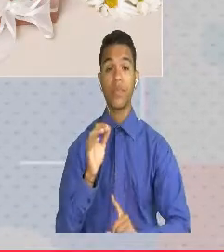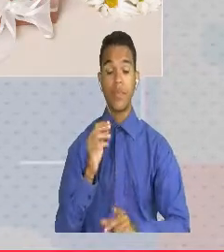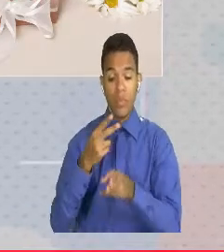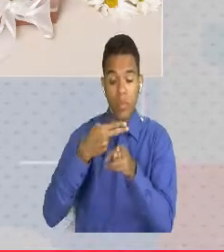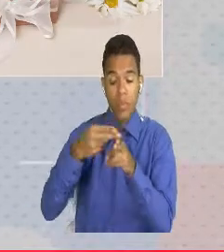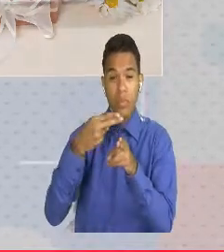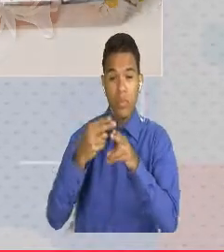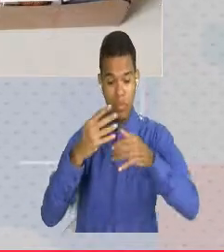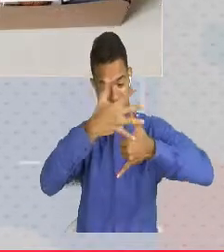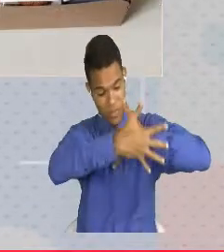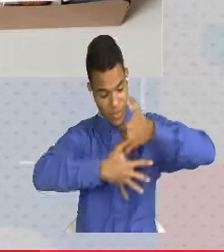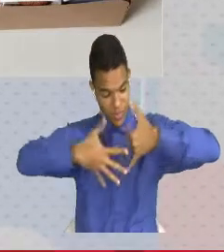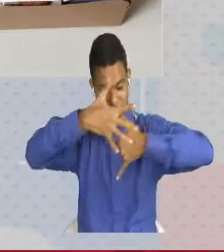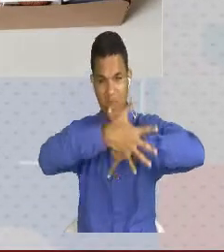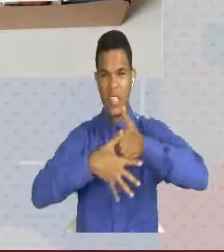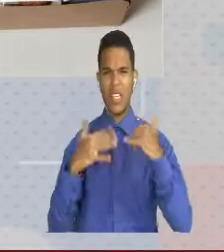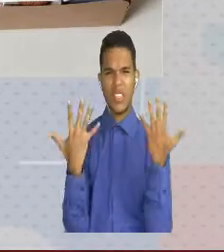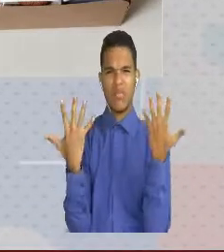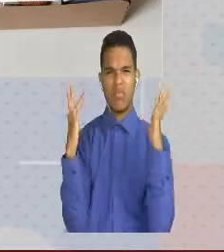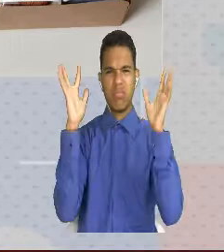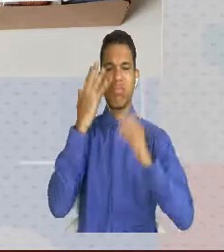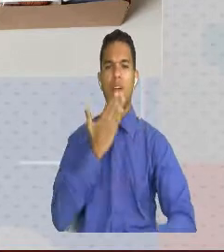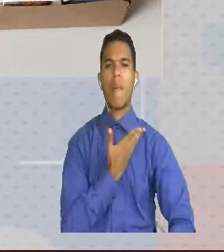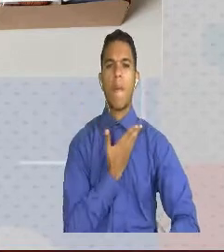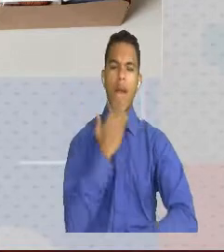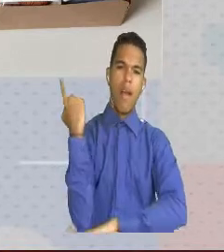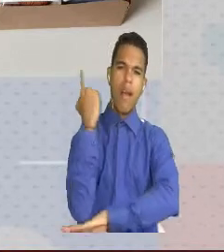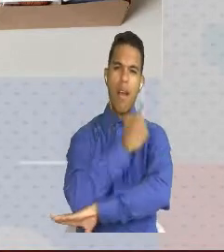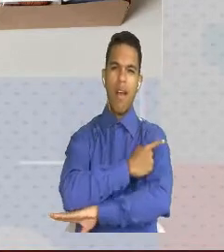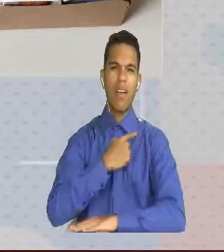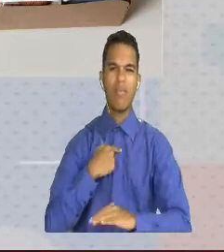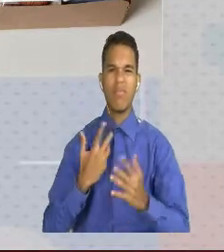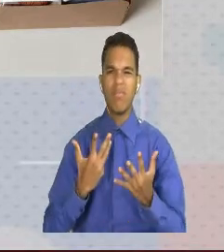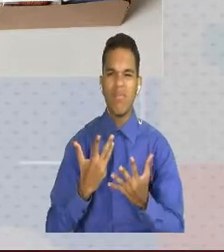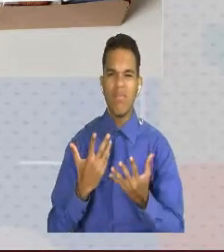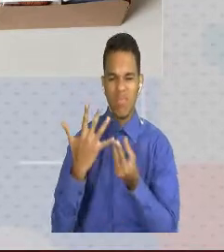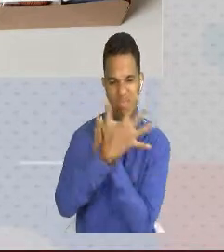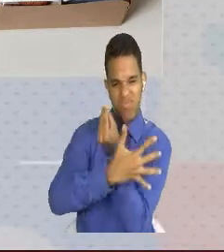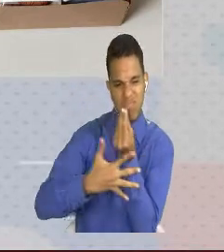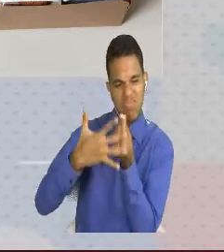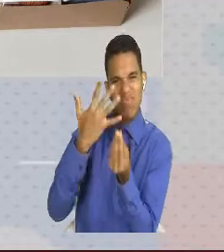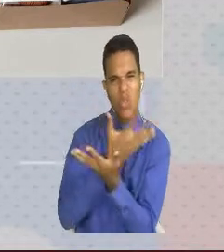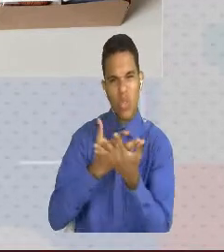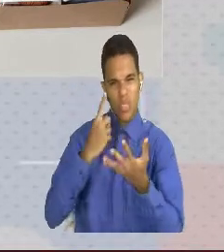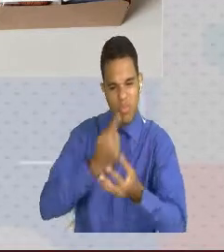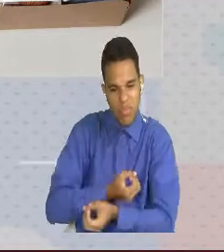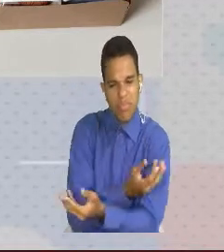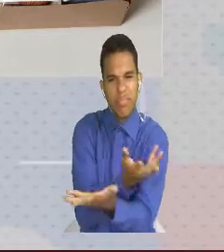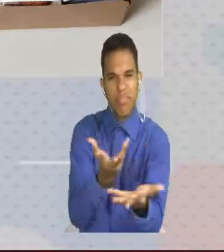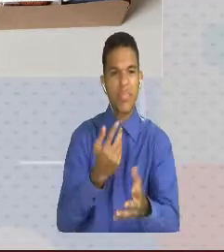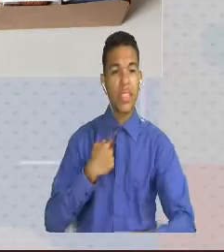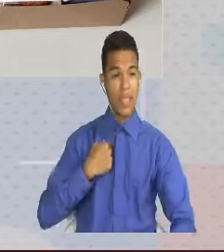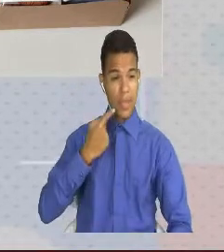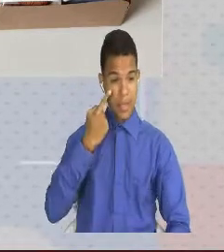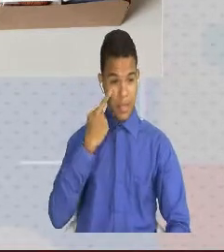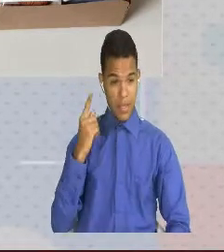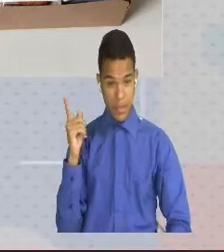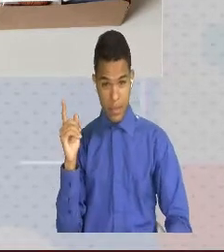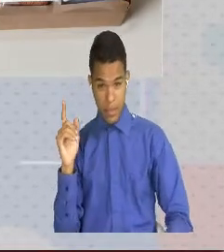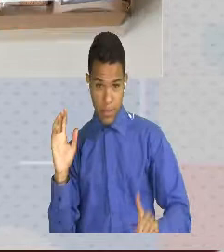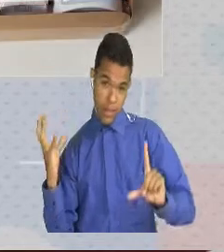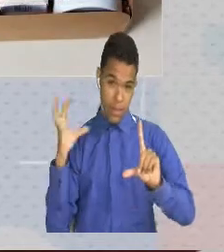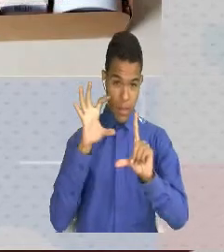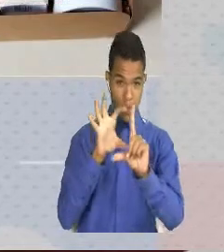país. ¿Qué tenemos para brindarles? Claro, a sí, ellas? Señora. Tenemos unos kits que van a pasar ahorita pues por las pantallas. Cada uno tiene pues un